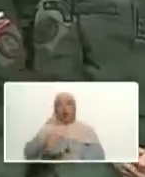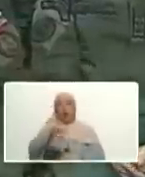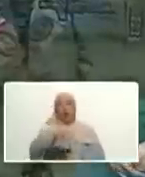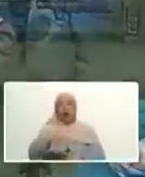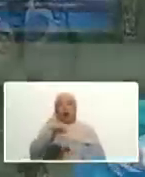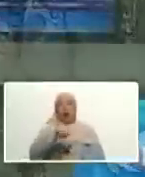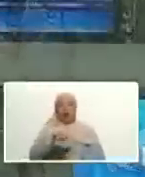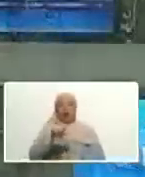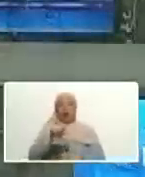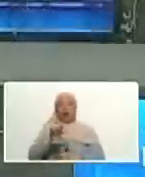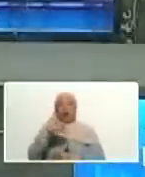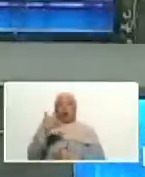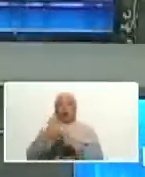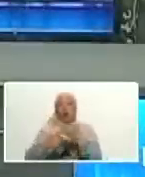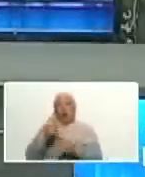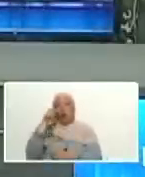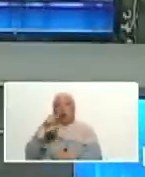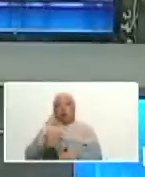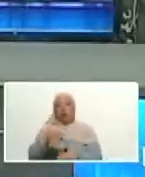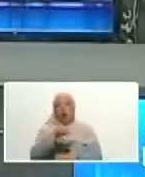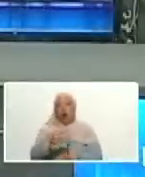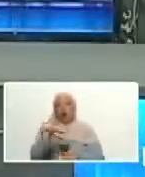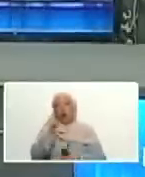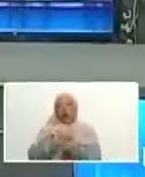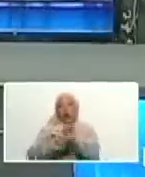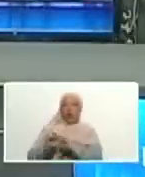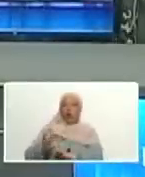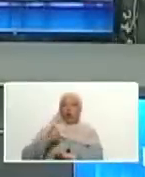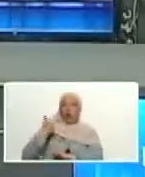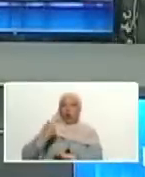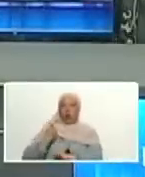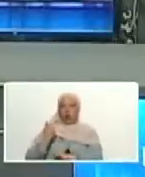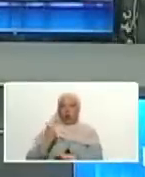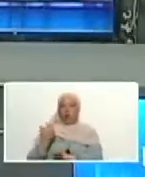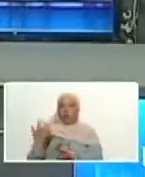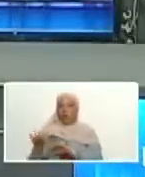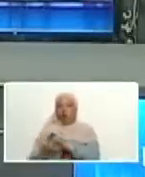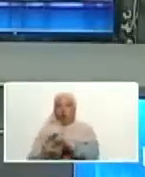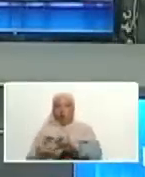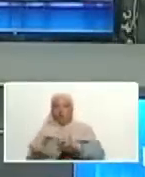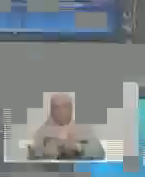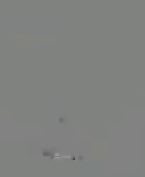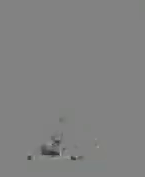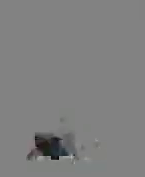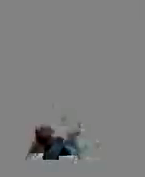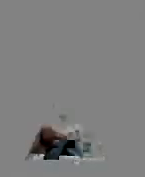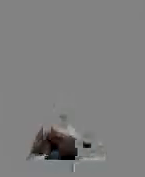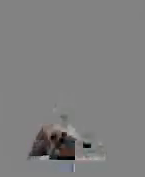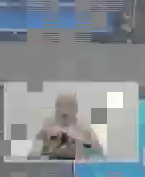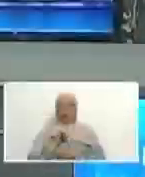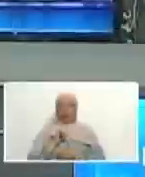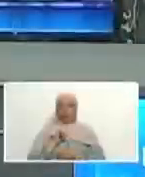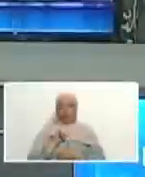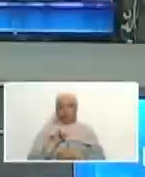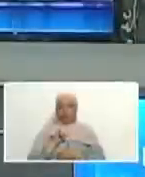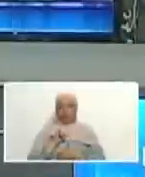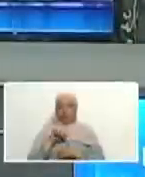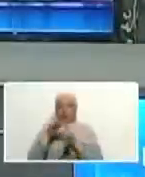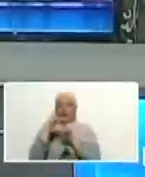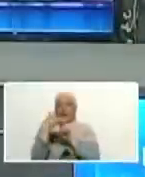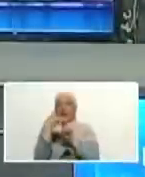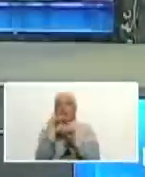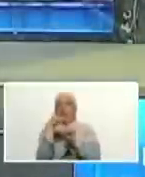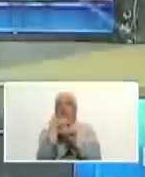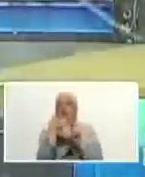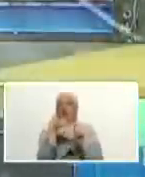irnos al pueblo a tomar la mano del pueblo para enfrentar cualquier situación que así lo merezca, allí estará la Fuerza Armada